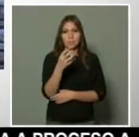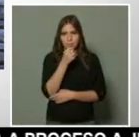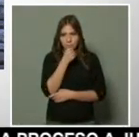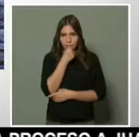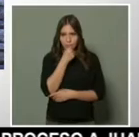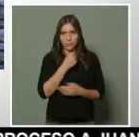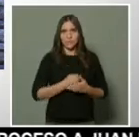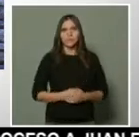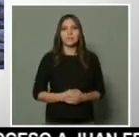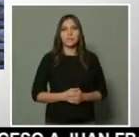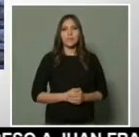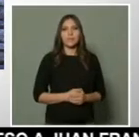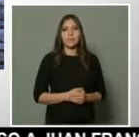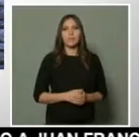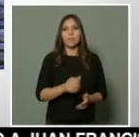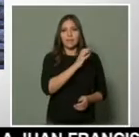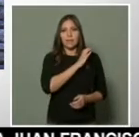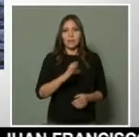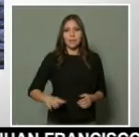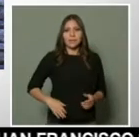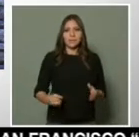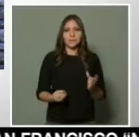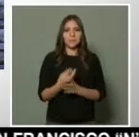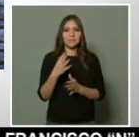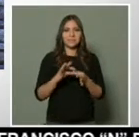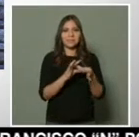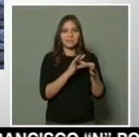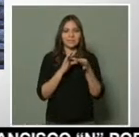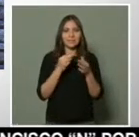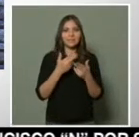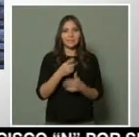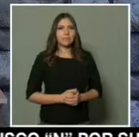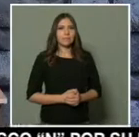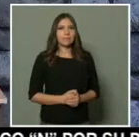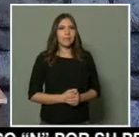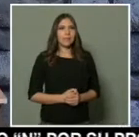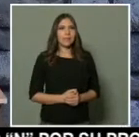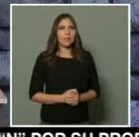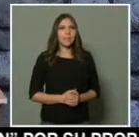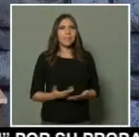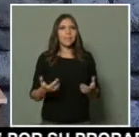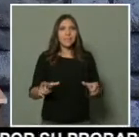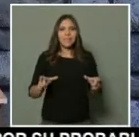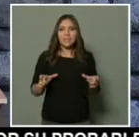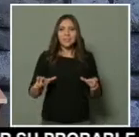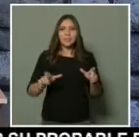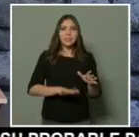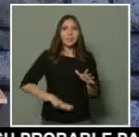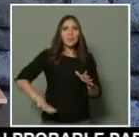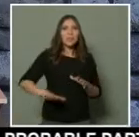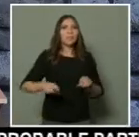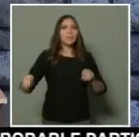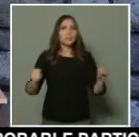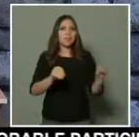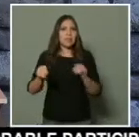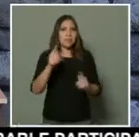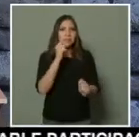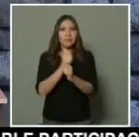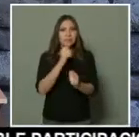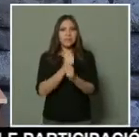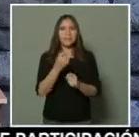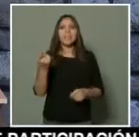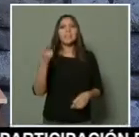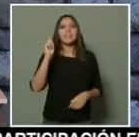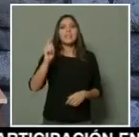de la Ciudad de México. Presentaron propuestas en temas de movilidad y seguridad. Al respecto, el aspirante de la candidatura común